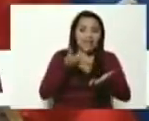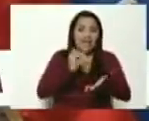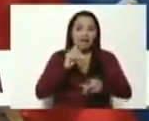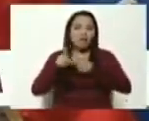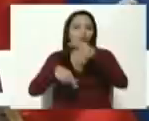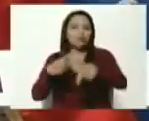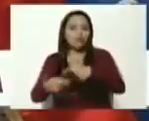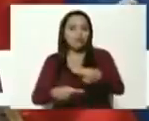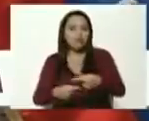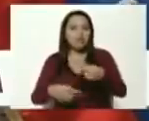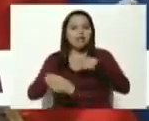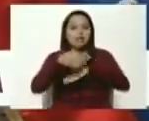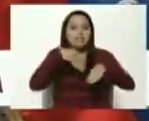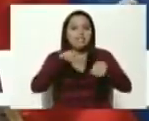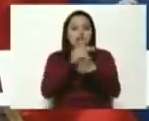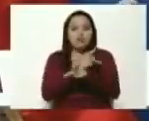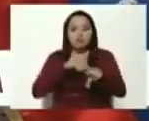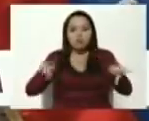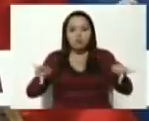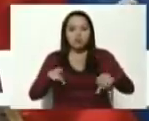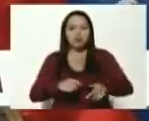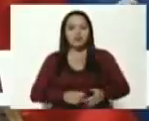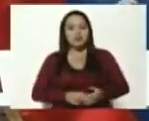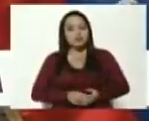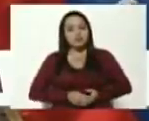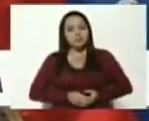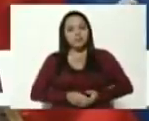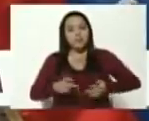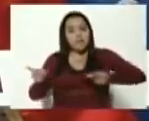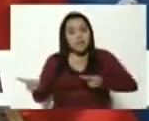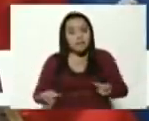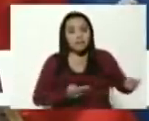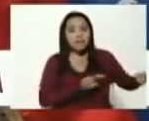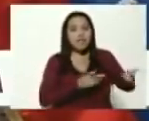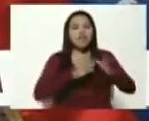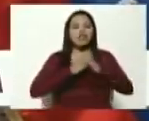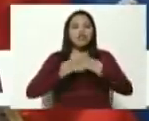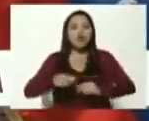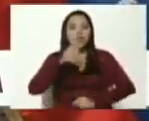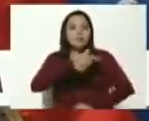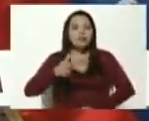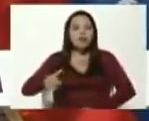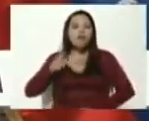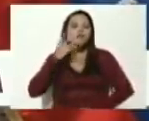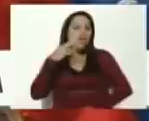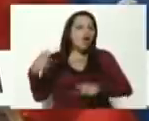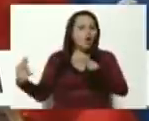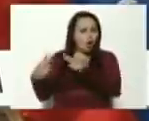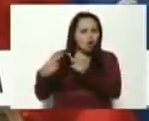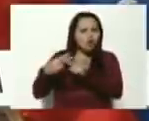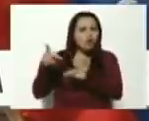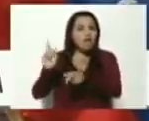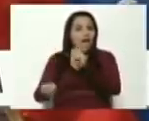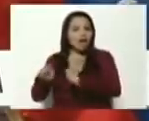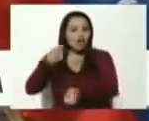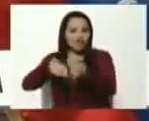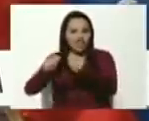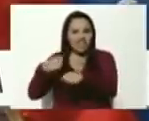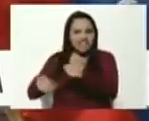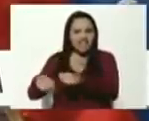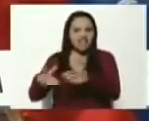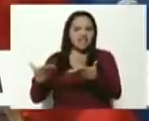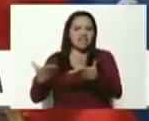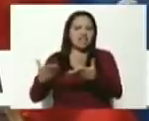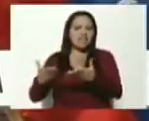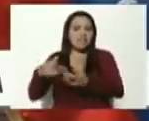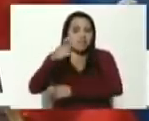lo decimos, invita a todo quien conozca o sepa de este tipo de mafia a